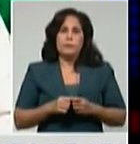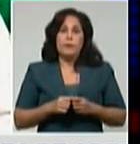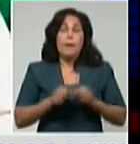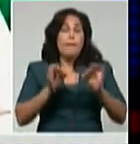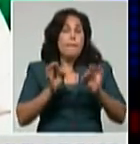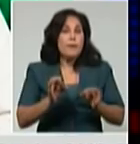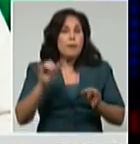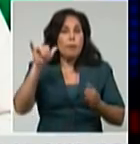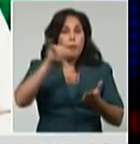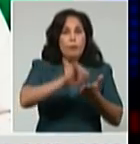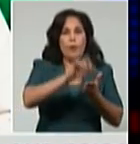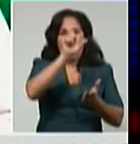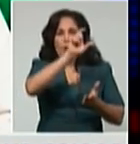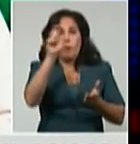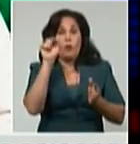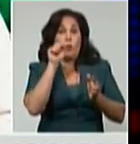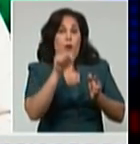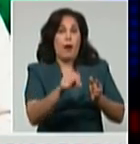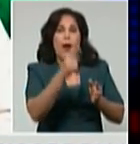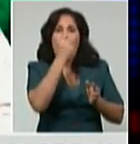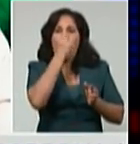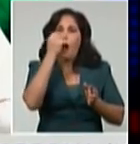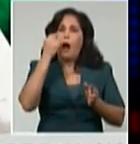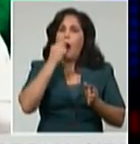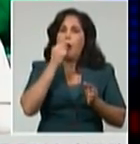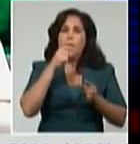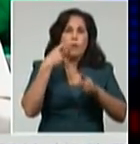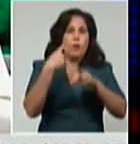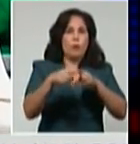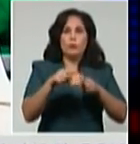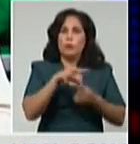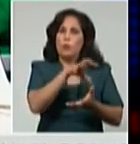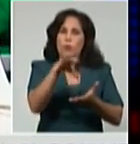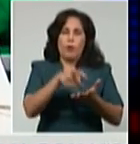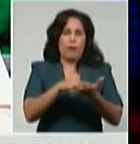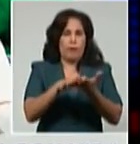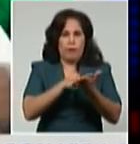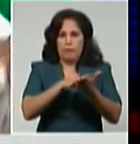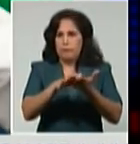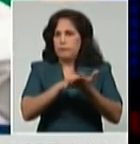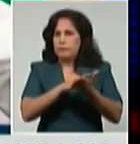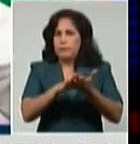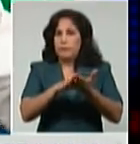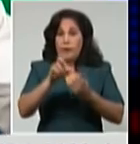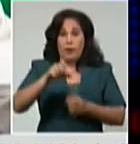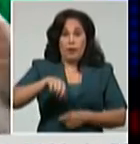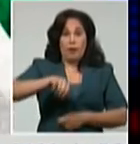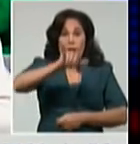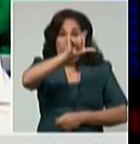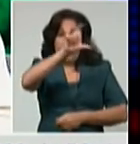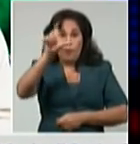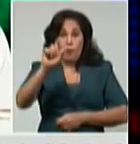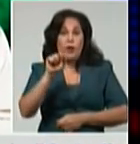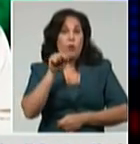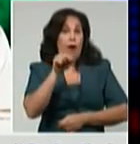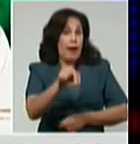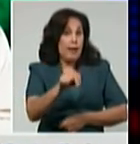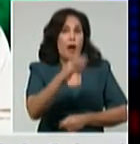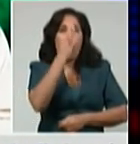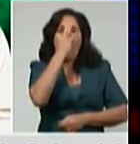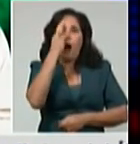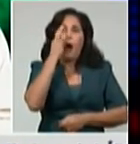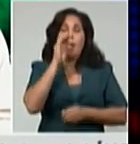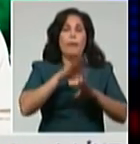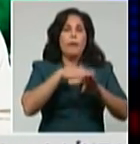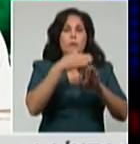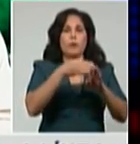aeropuerto. O sea, no se espera, se le toma en el mismo aeropuerto, va para el domicilio